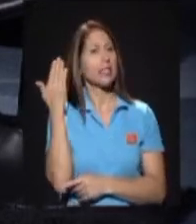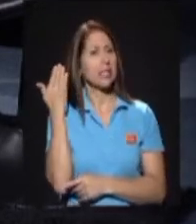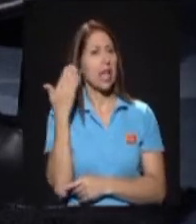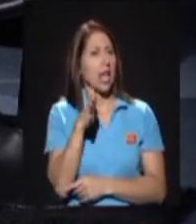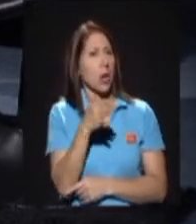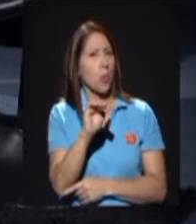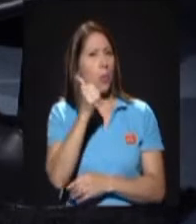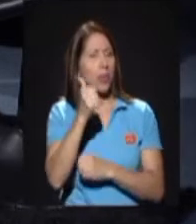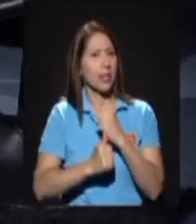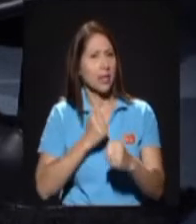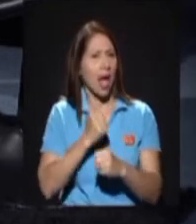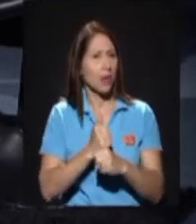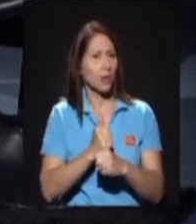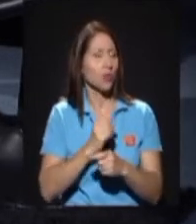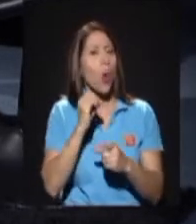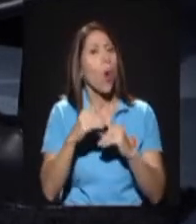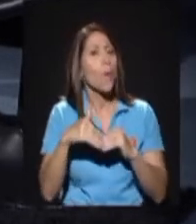cerca de una década o más,